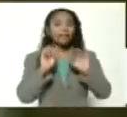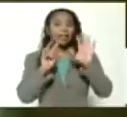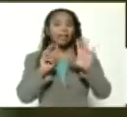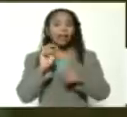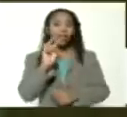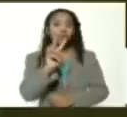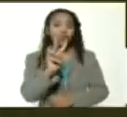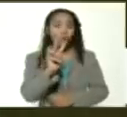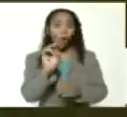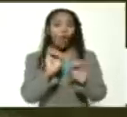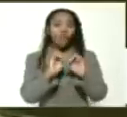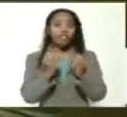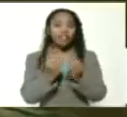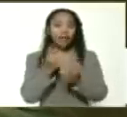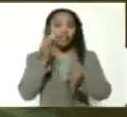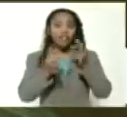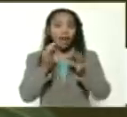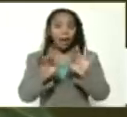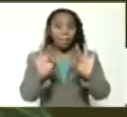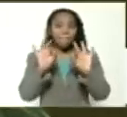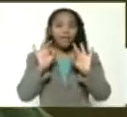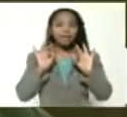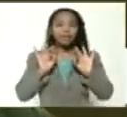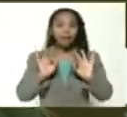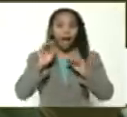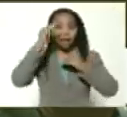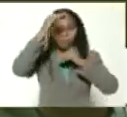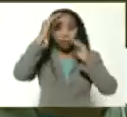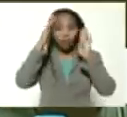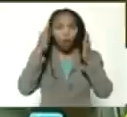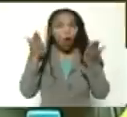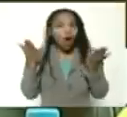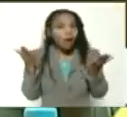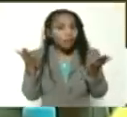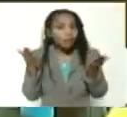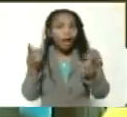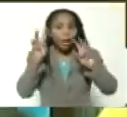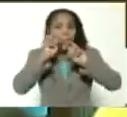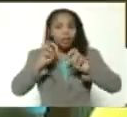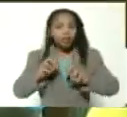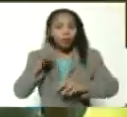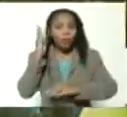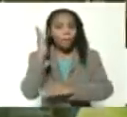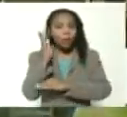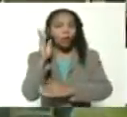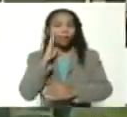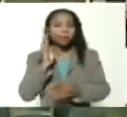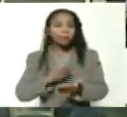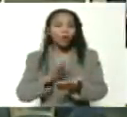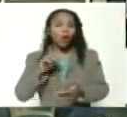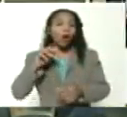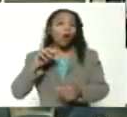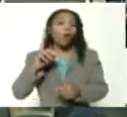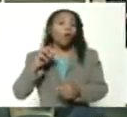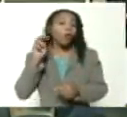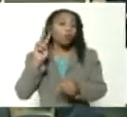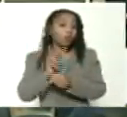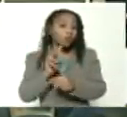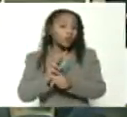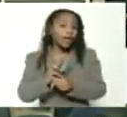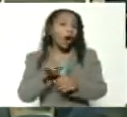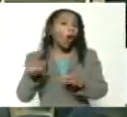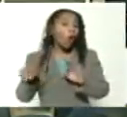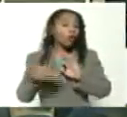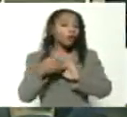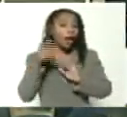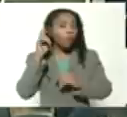oficinas fiscales especializadas en la atención a investigación penal a los delitos de violencia contra la mujer.